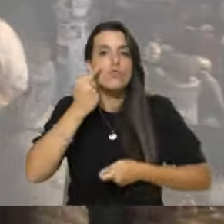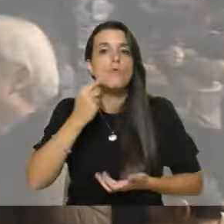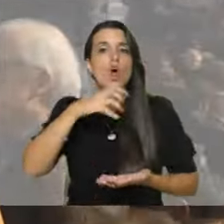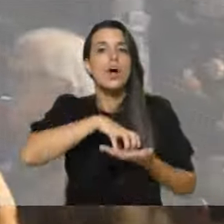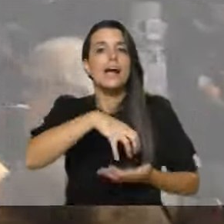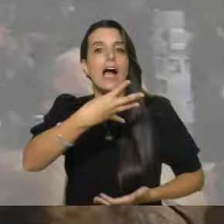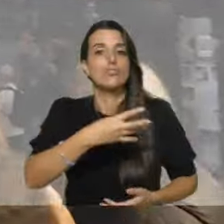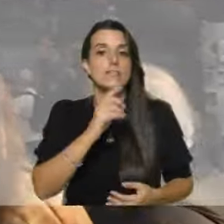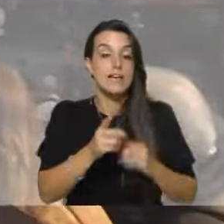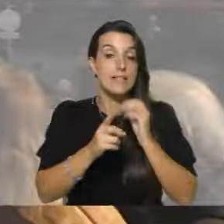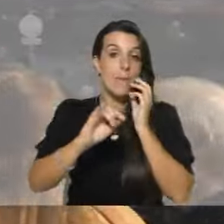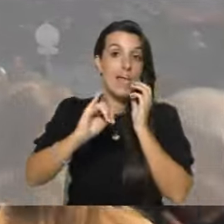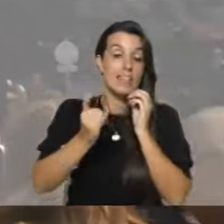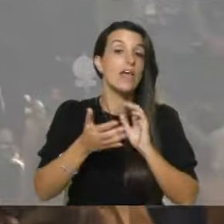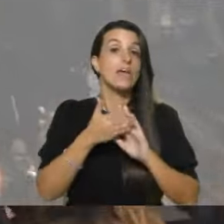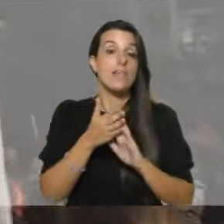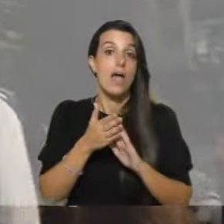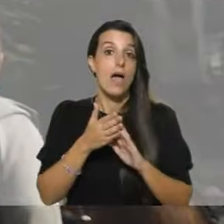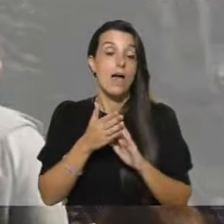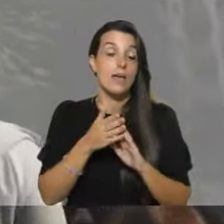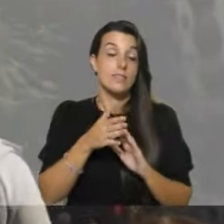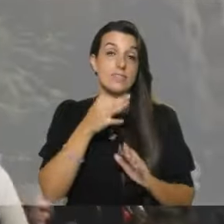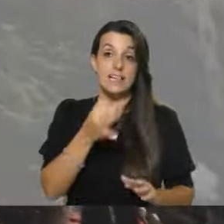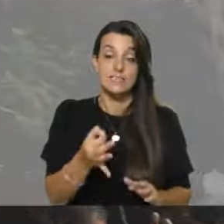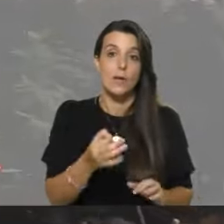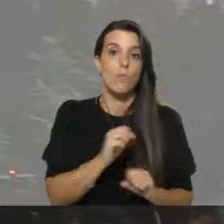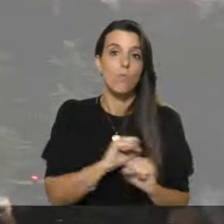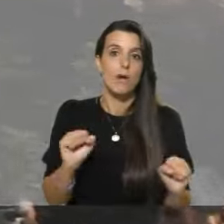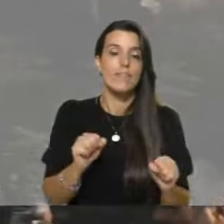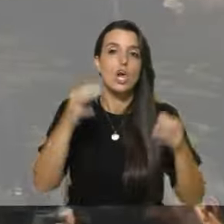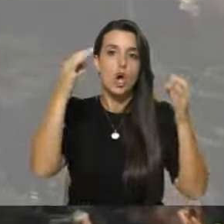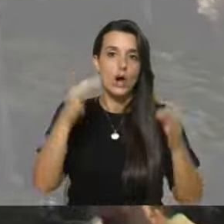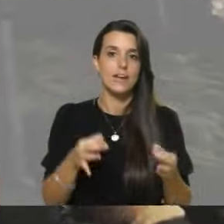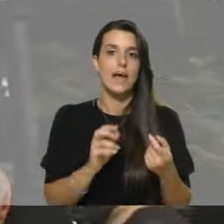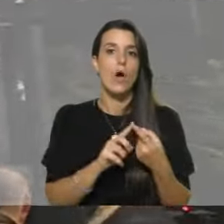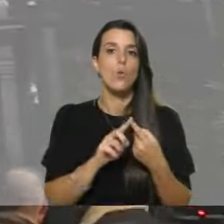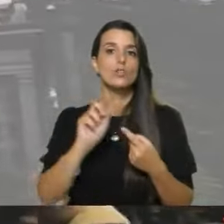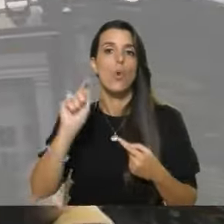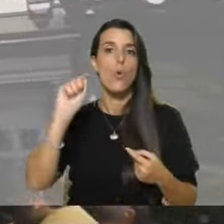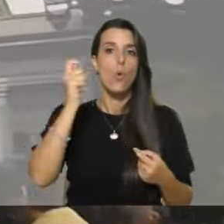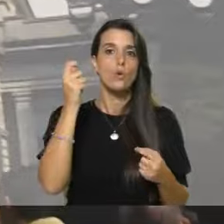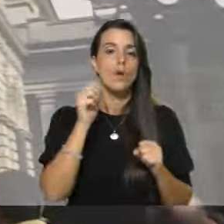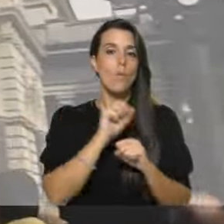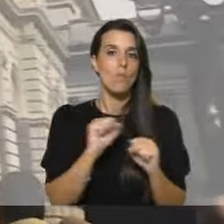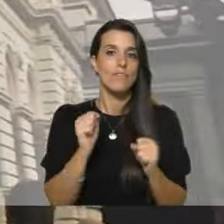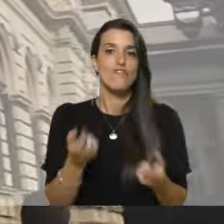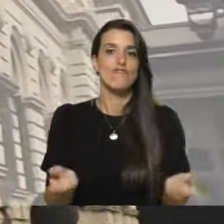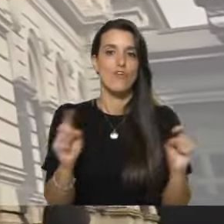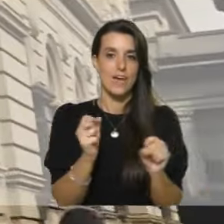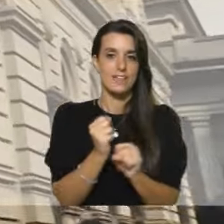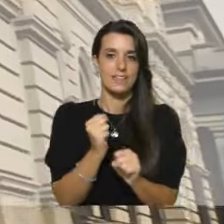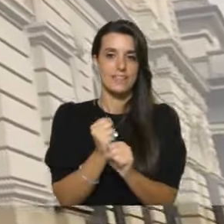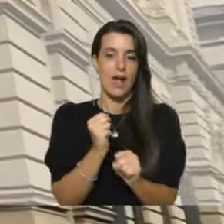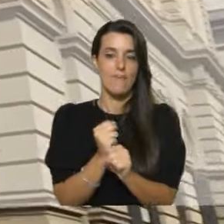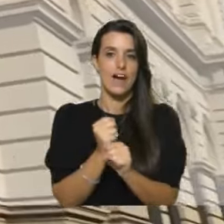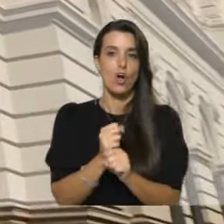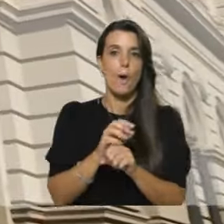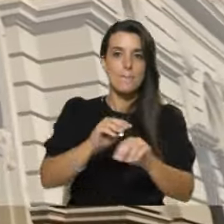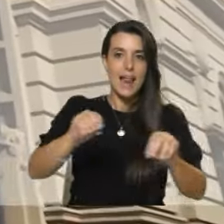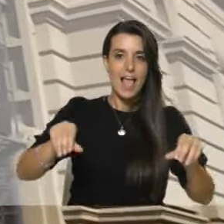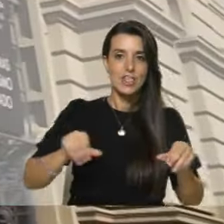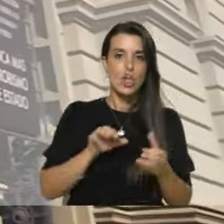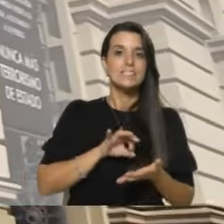y también que de un momento a otro, dicen, se pueda concretar el convenio con UTE para que se puedan retomar los trabajos en el predio del